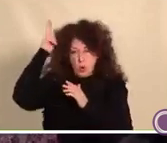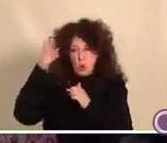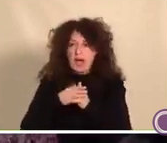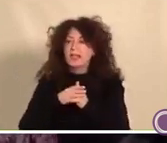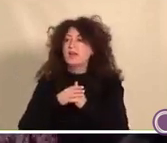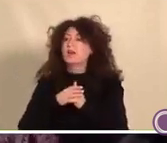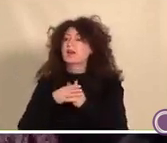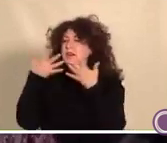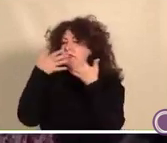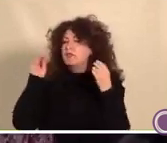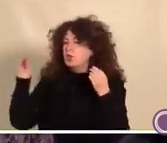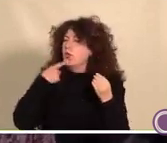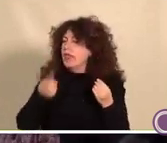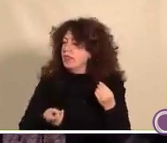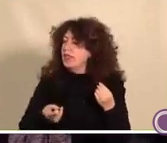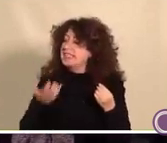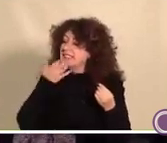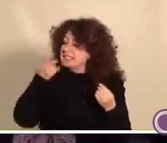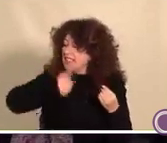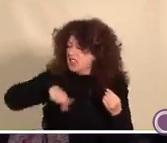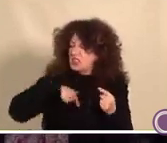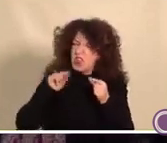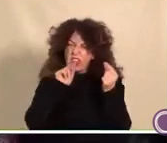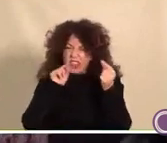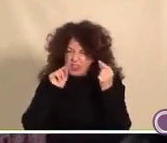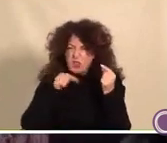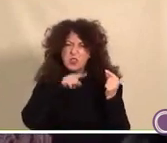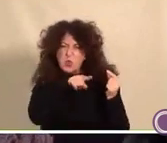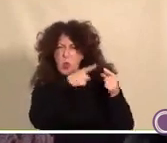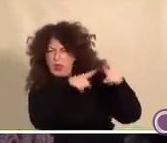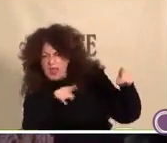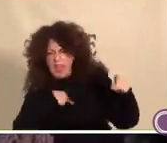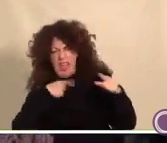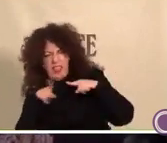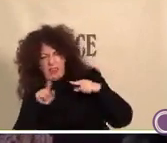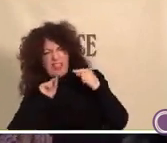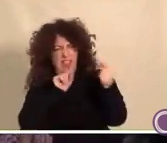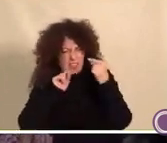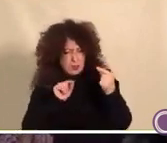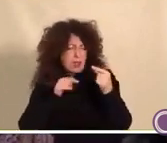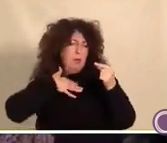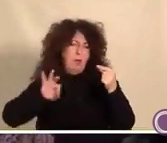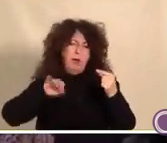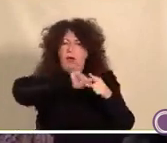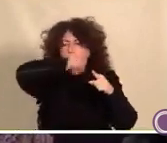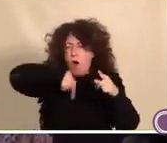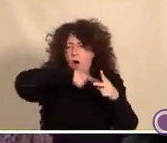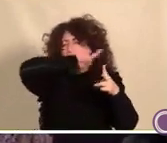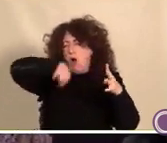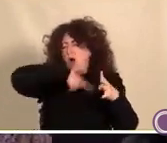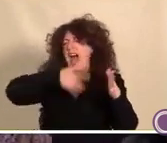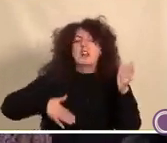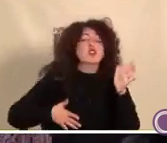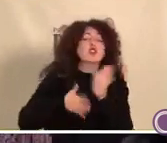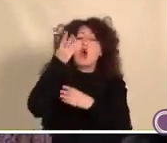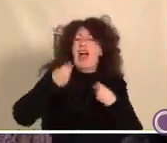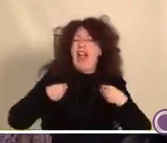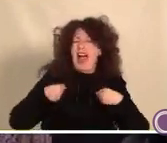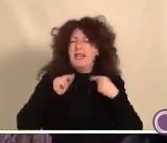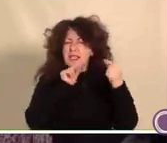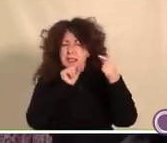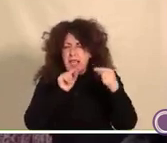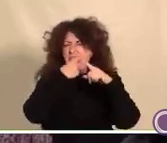que decía que si nos ponemos a discutir sobre nuestras diferencias nos podremos pasar toda la vida discutiendo pero si nos ponemos